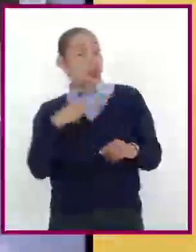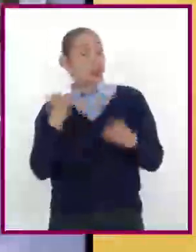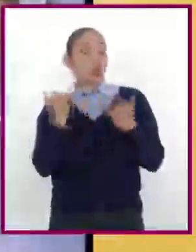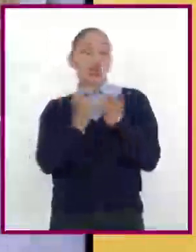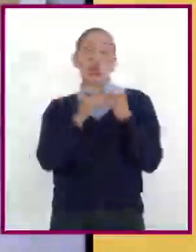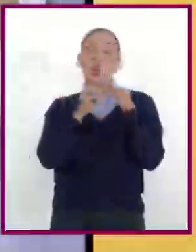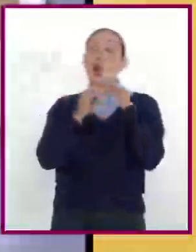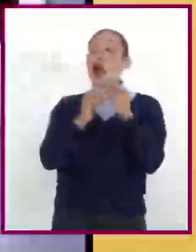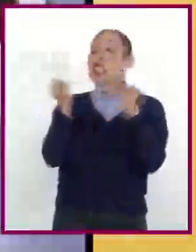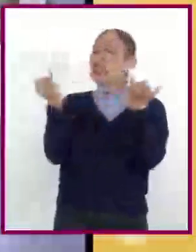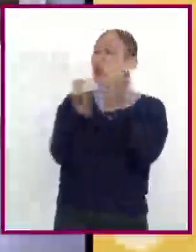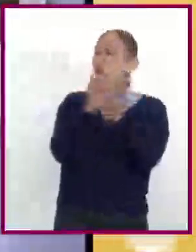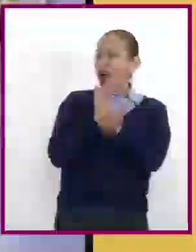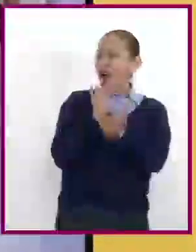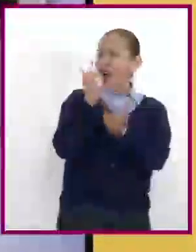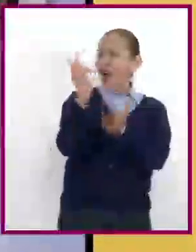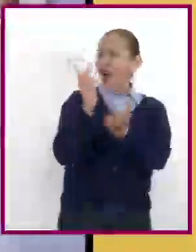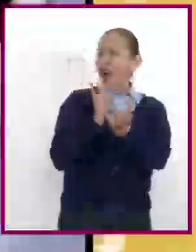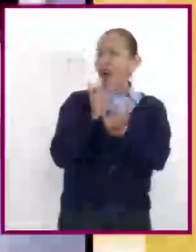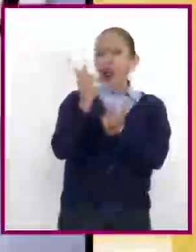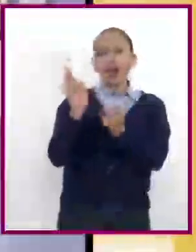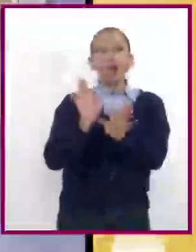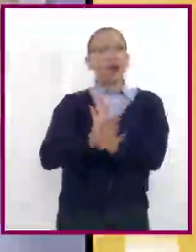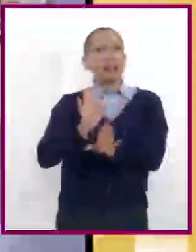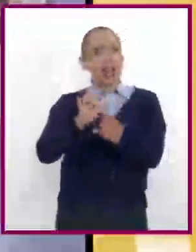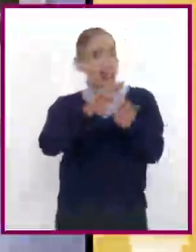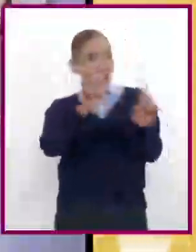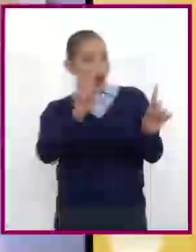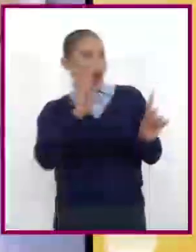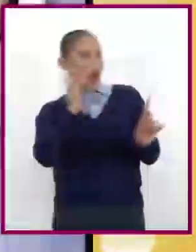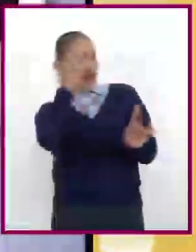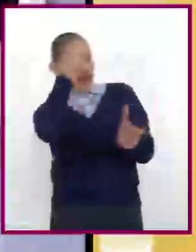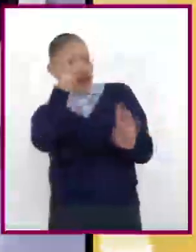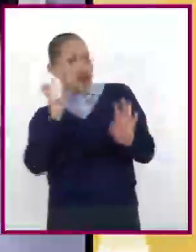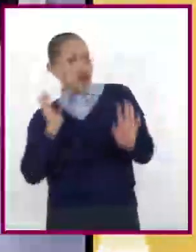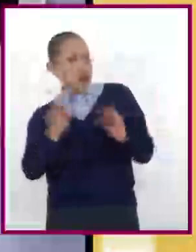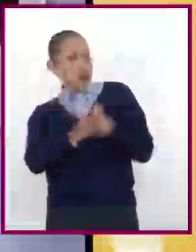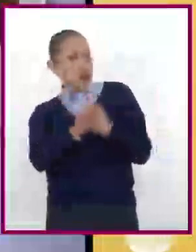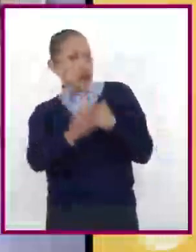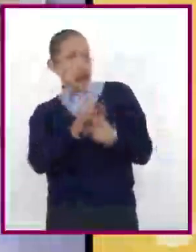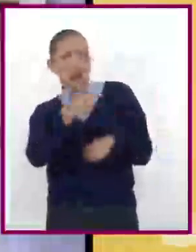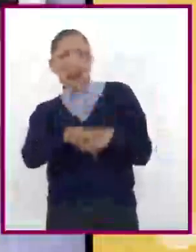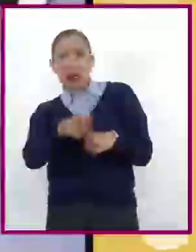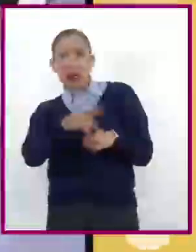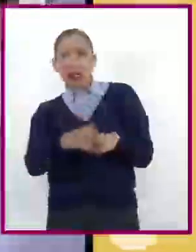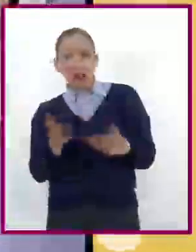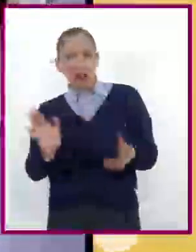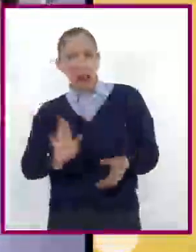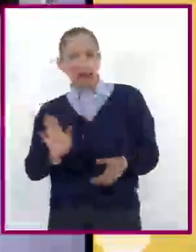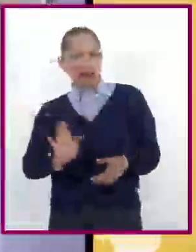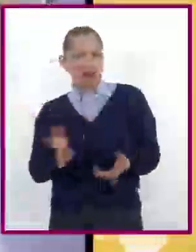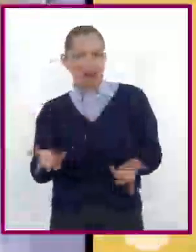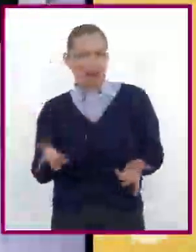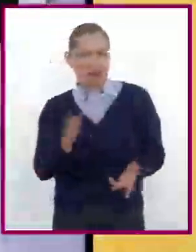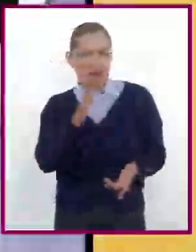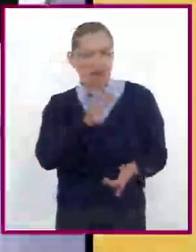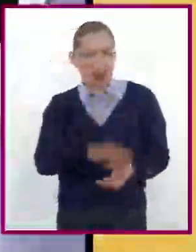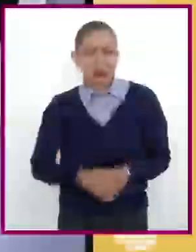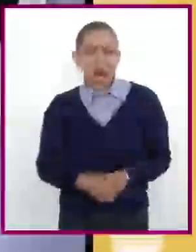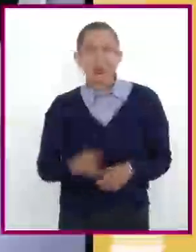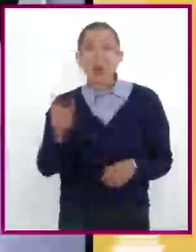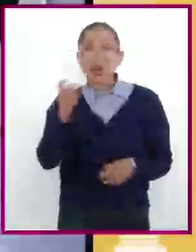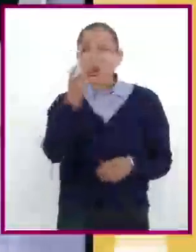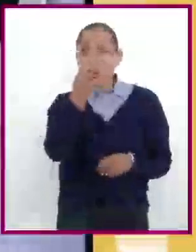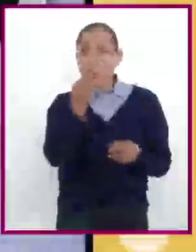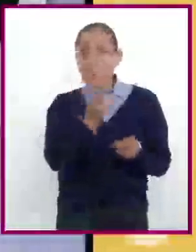iguales, idénticas, como si ser diferentes fuera un problema o un peligro que hubiera que combatir. Cuando